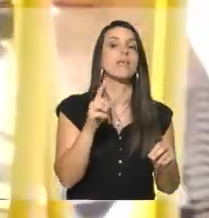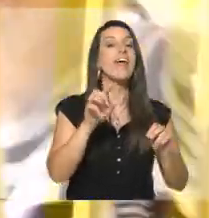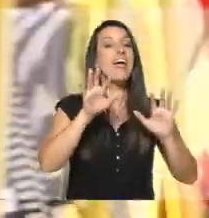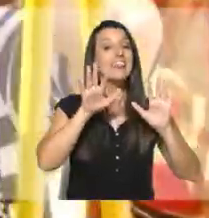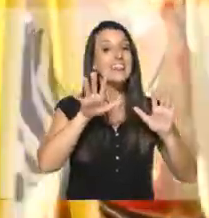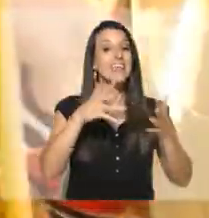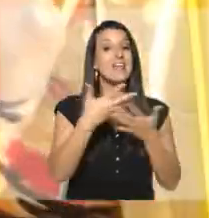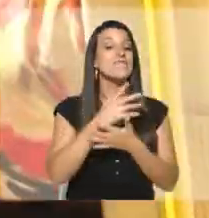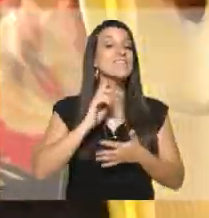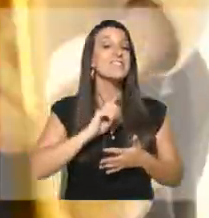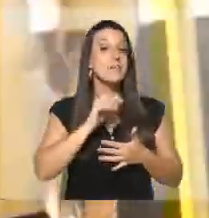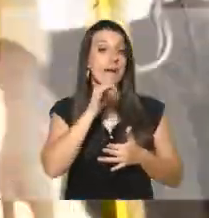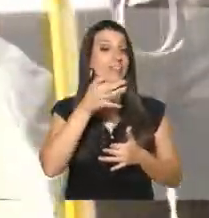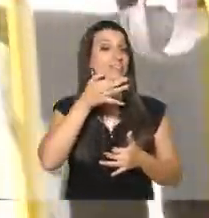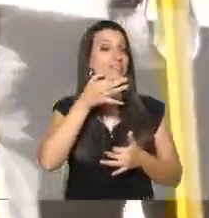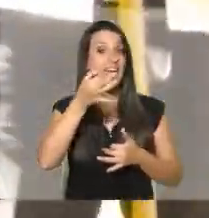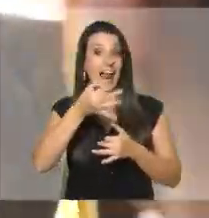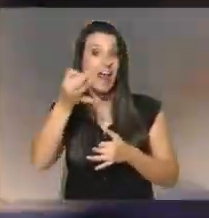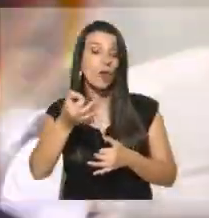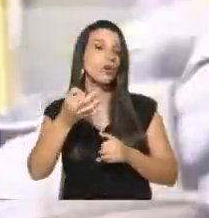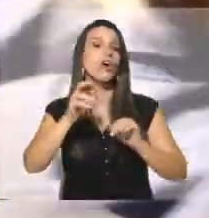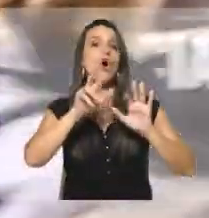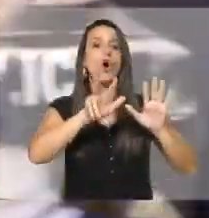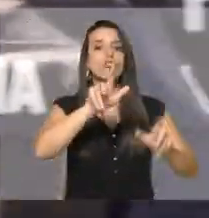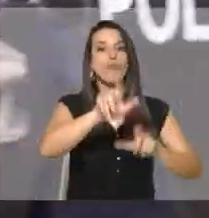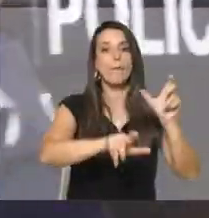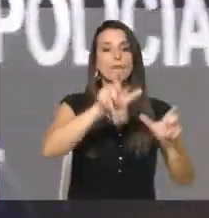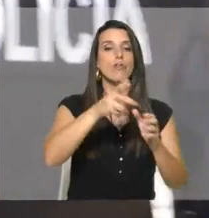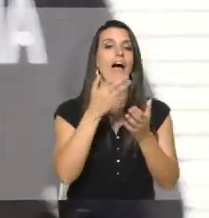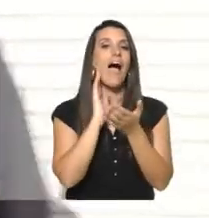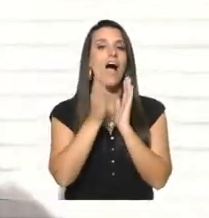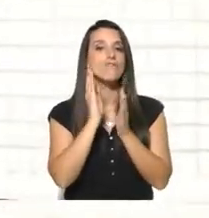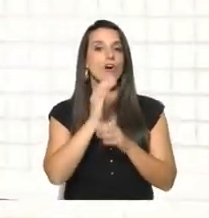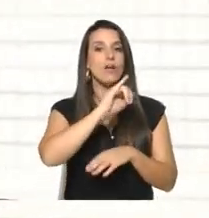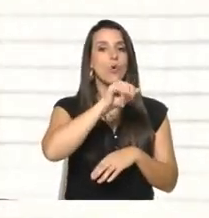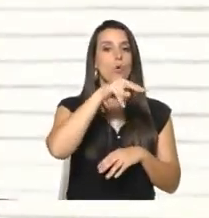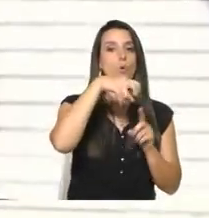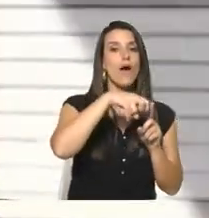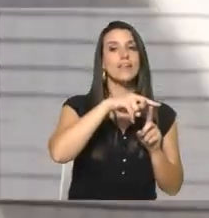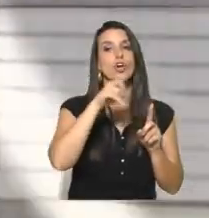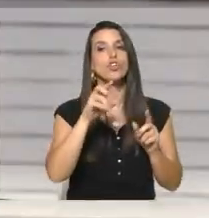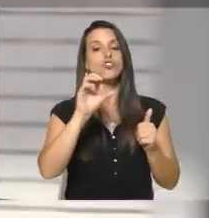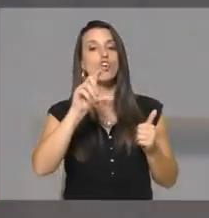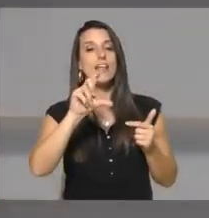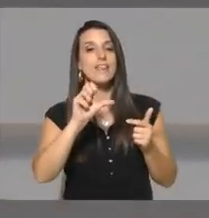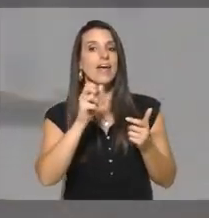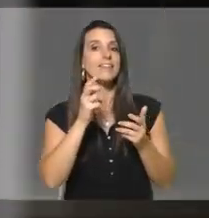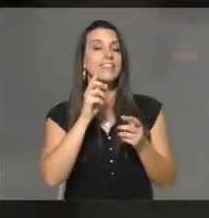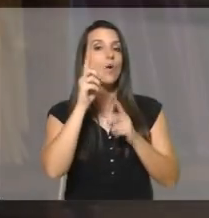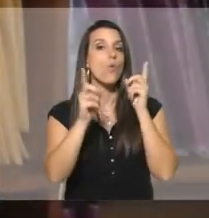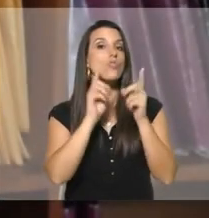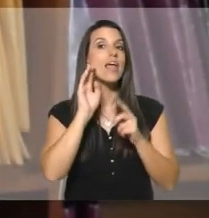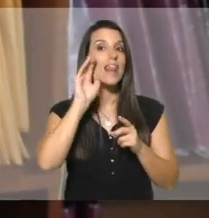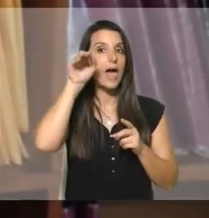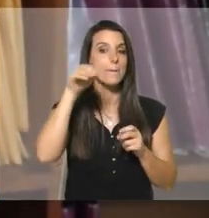víctimas que declararon ante la justicia ocho Fueron representadas por los doctores Juan williman y soledad Suárez del consultorio jurídico de la